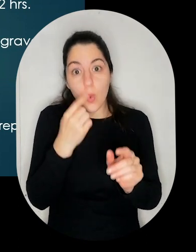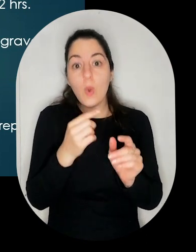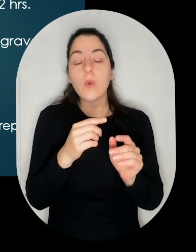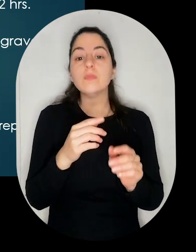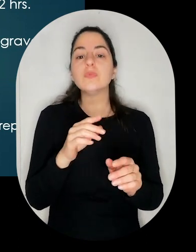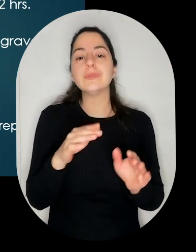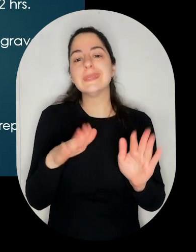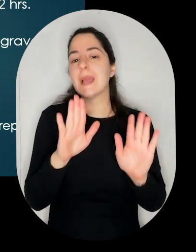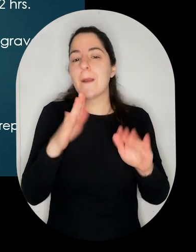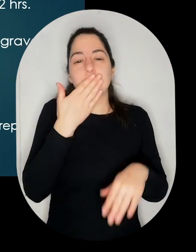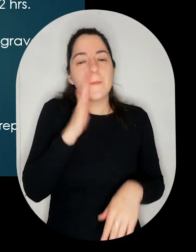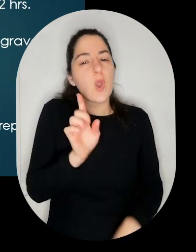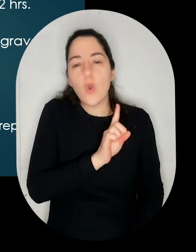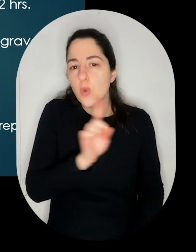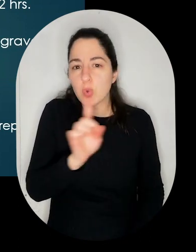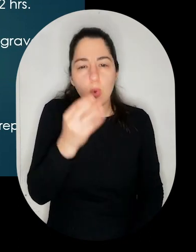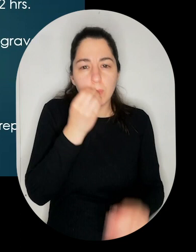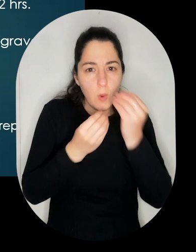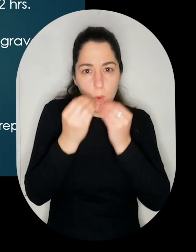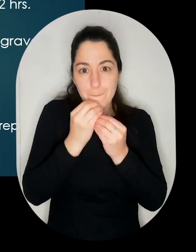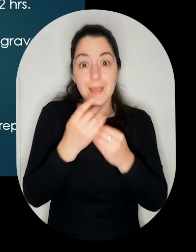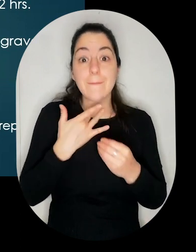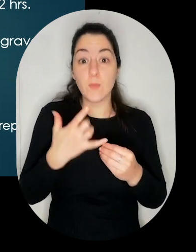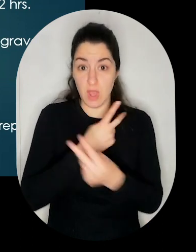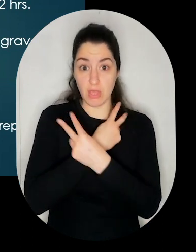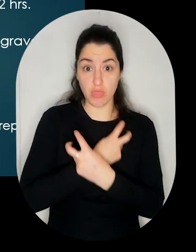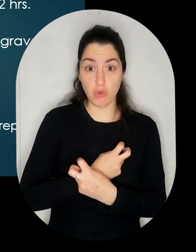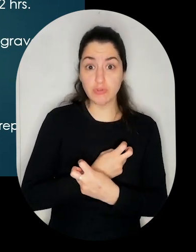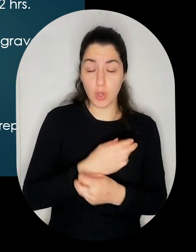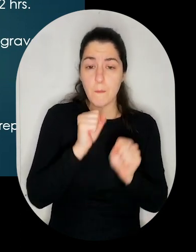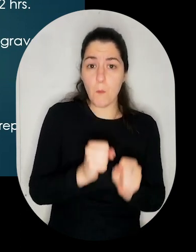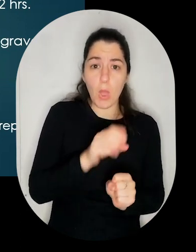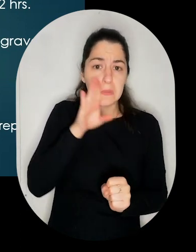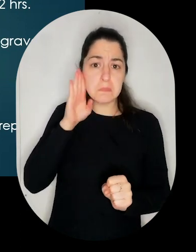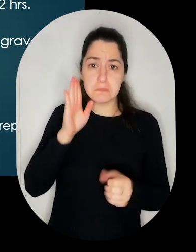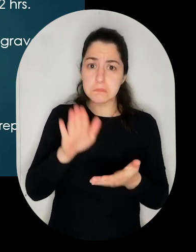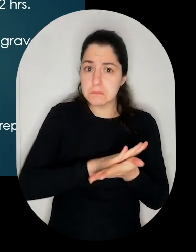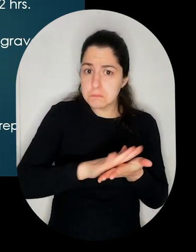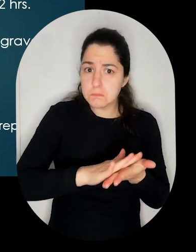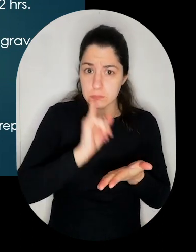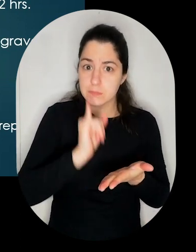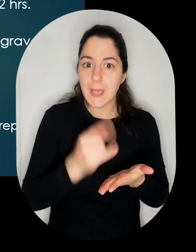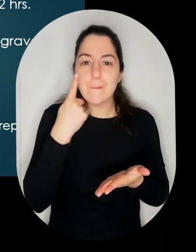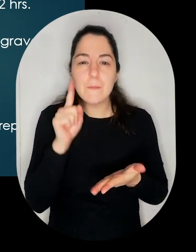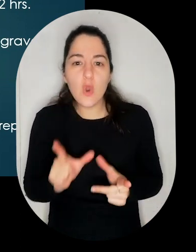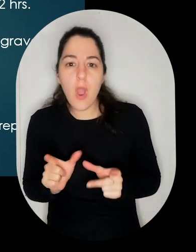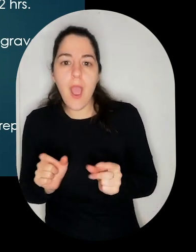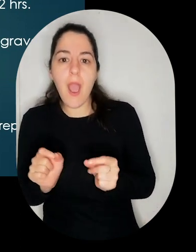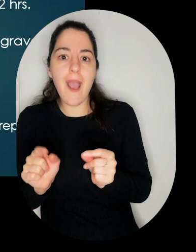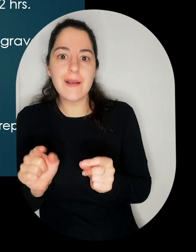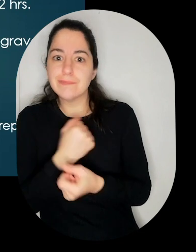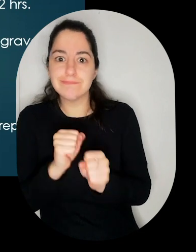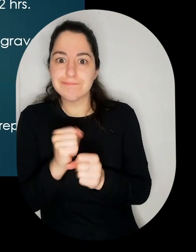tanto, Giromitra se desaconseja su consumo, o al menos el consumo reiterativo, ¿sí? En el caso de que se consuma morchela